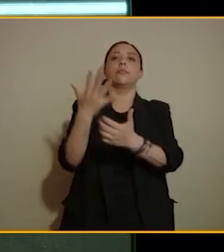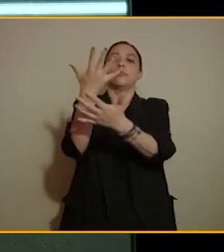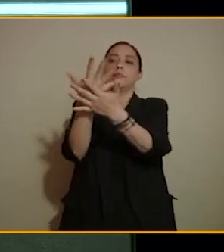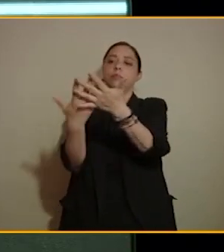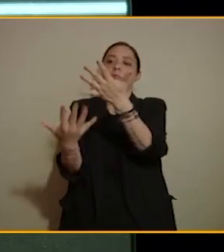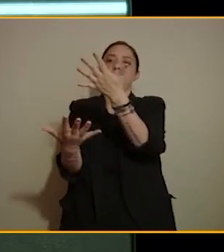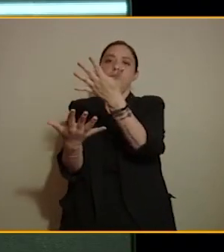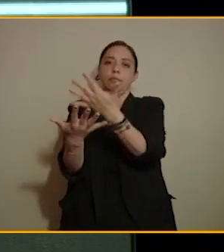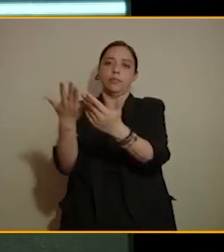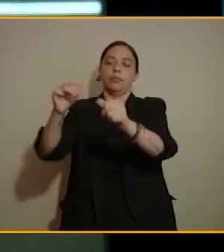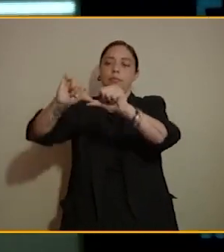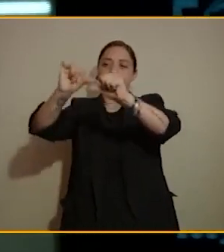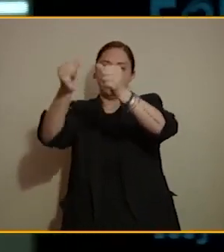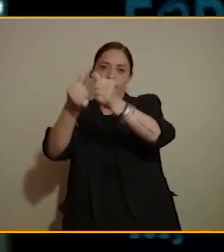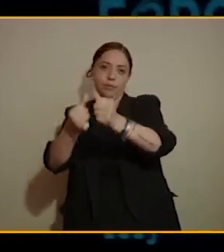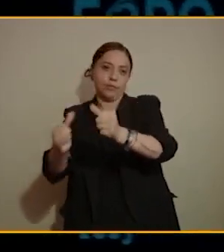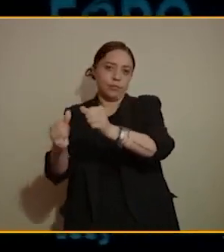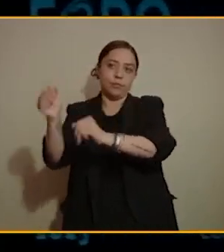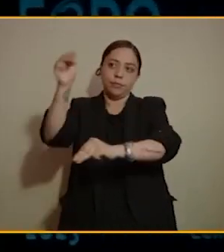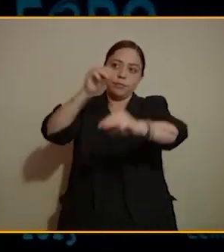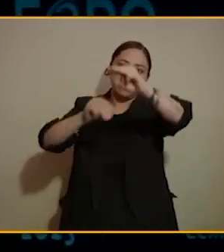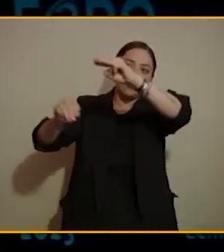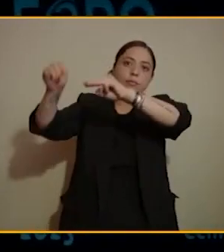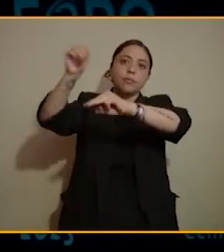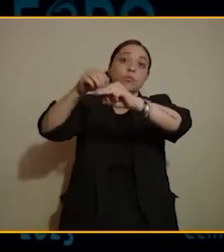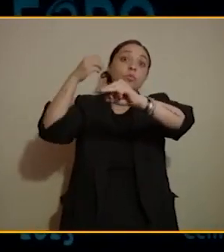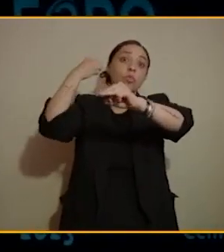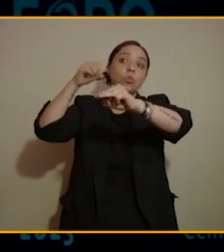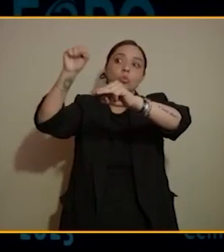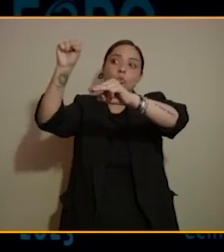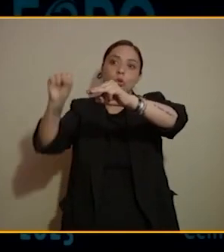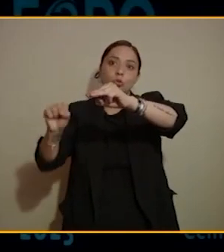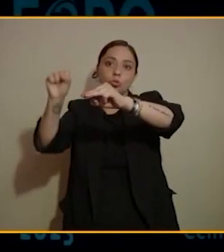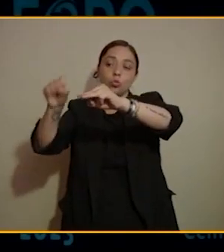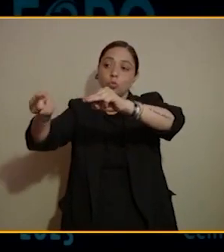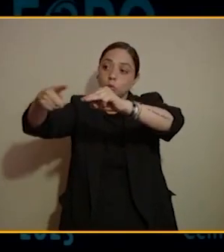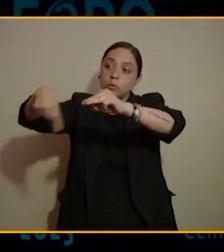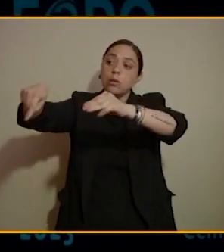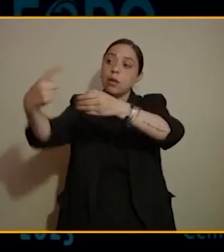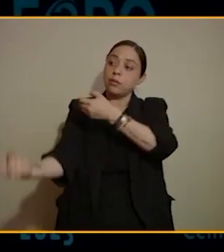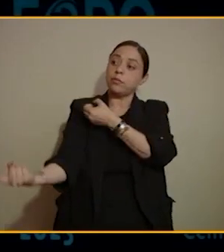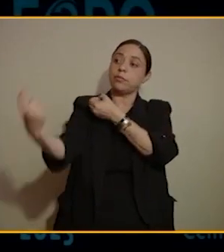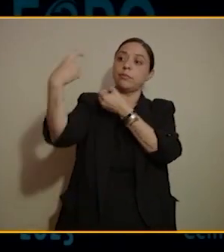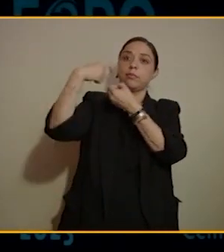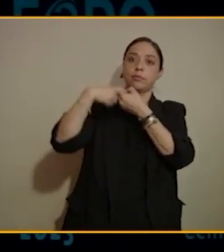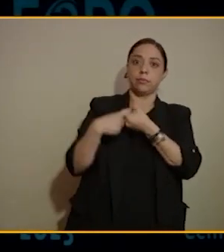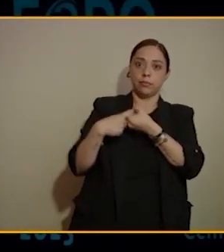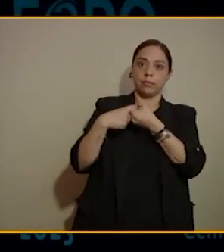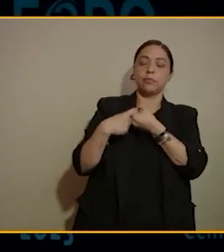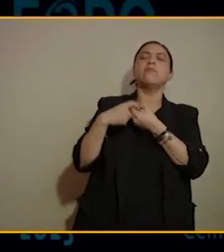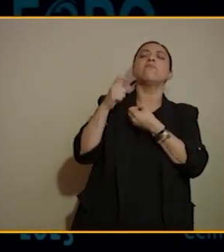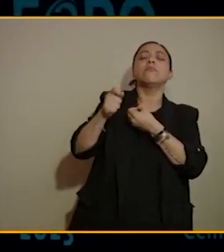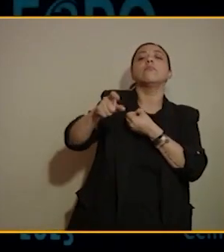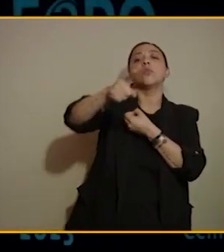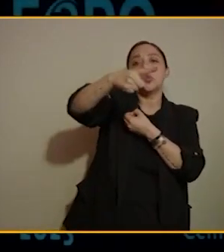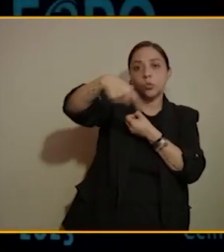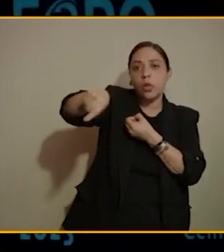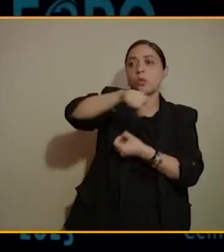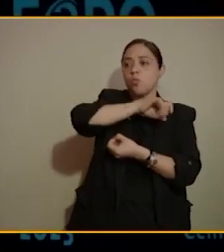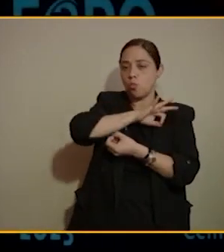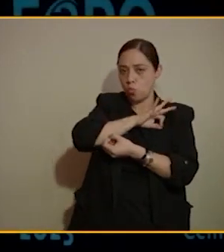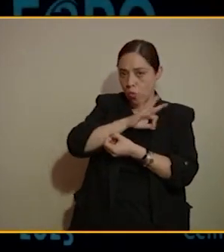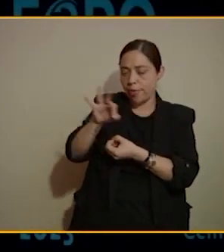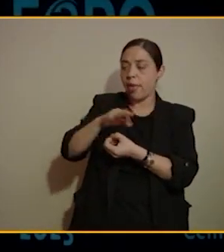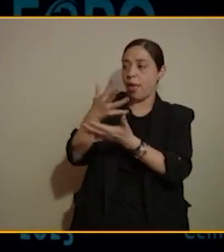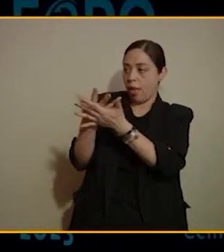la sierra de alguna parte del sur de Oaxaca, en donde ustedes puedan tomar estas artesanías hechas a